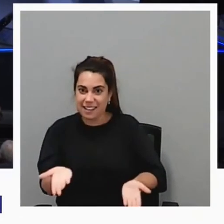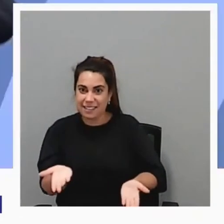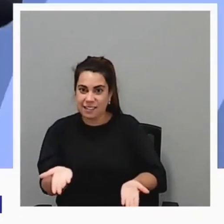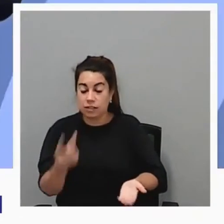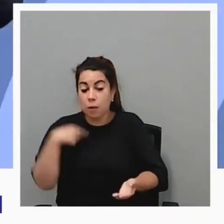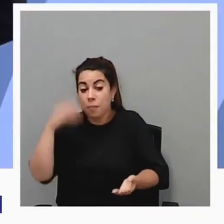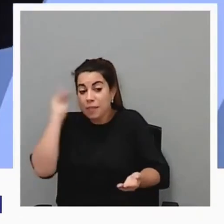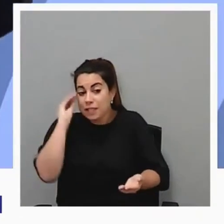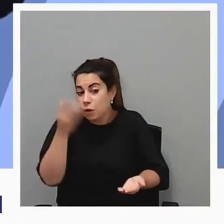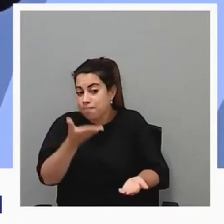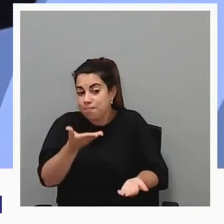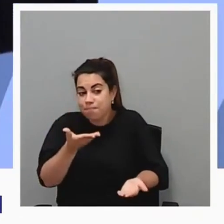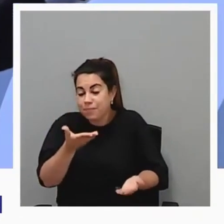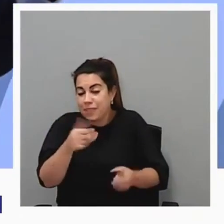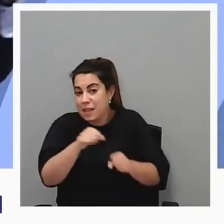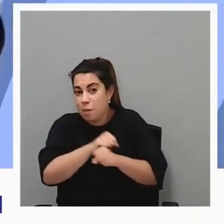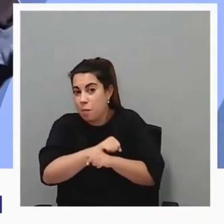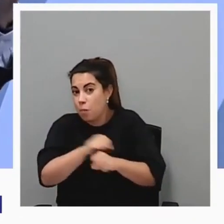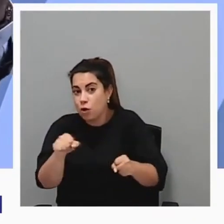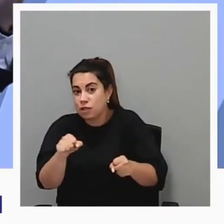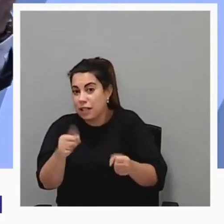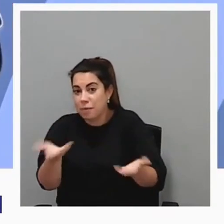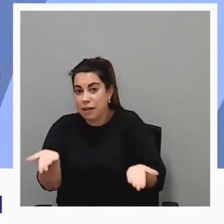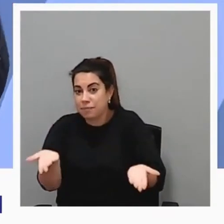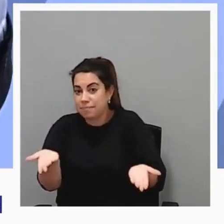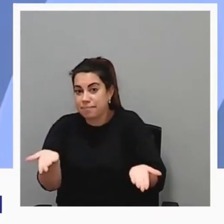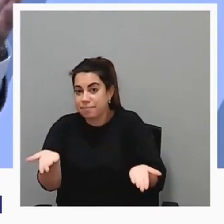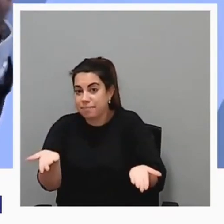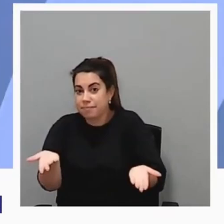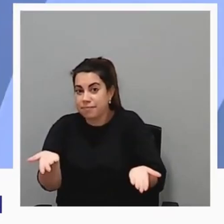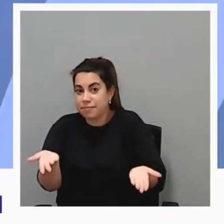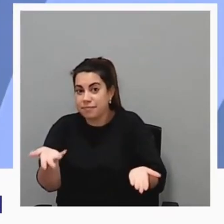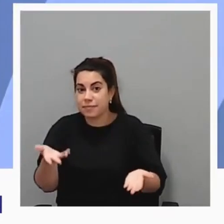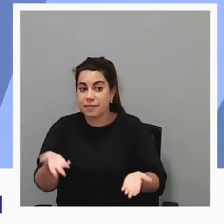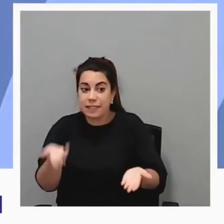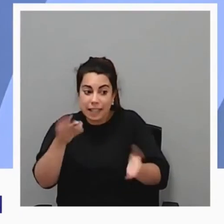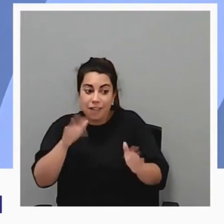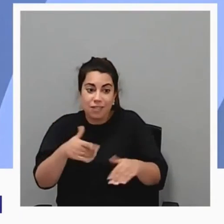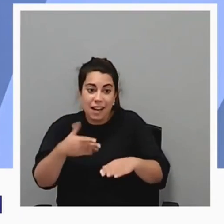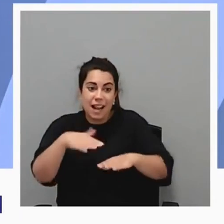a decir, entonces, la administración es una rémora. No, es que la administración está para